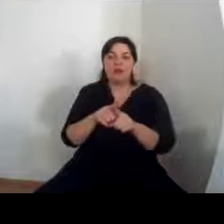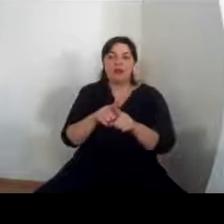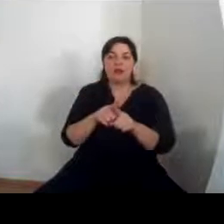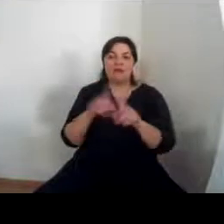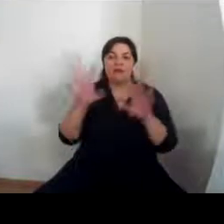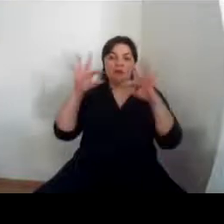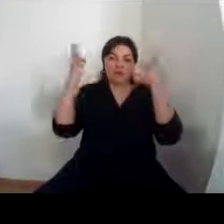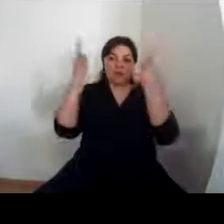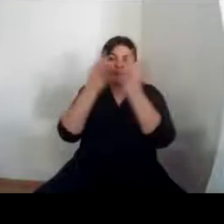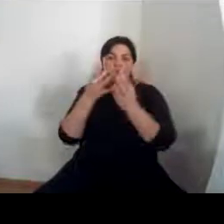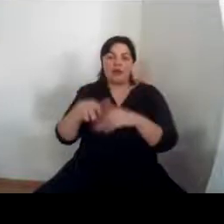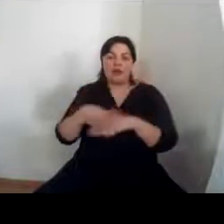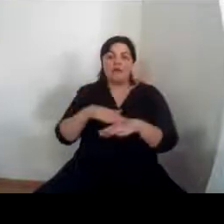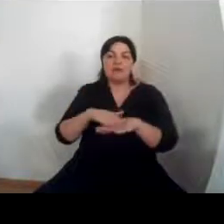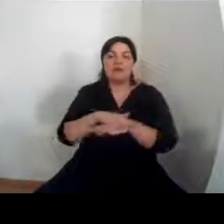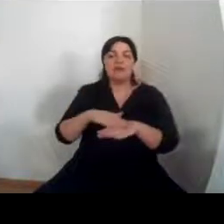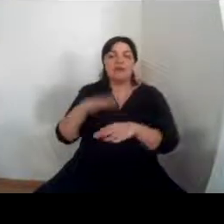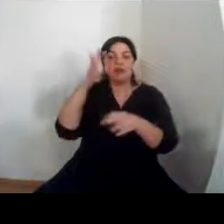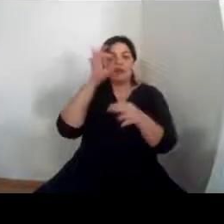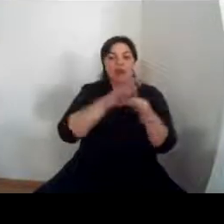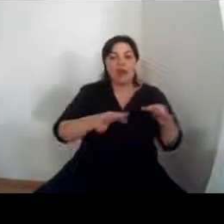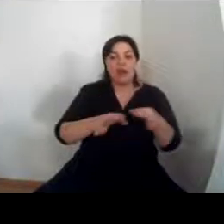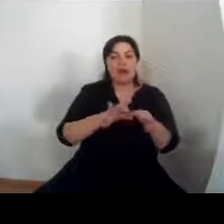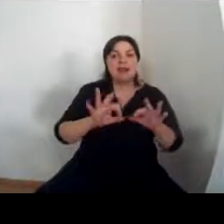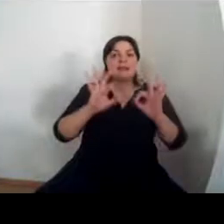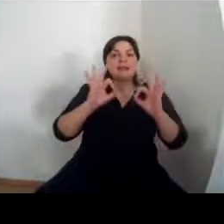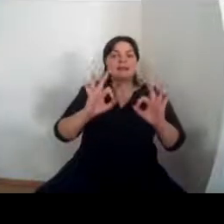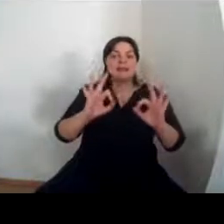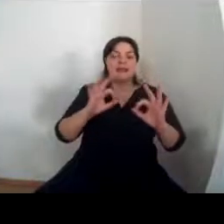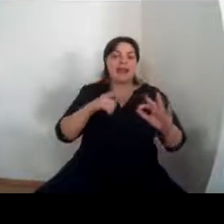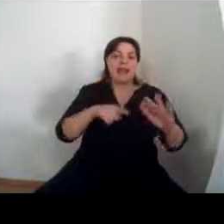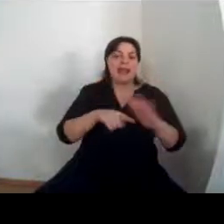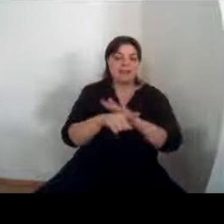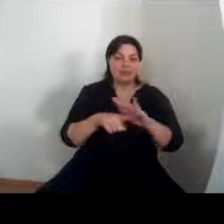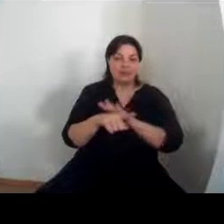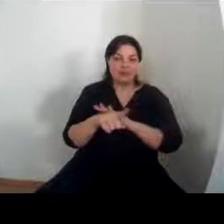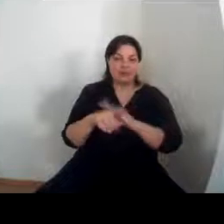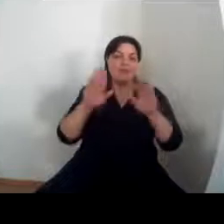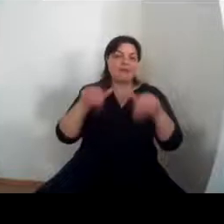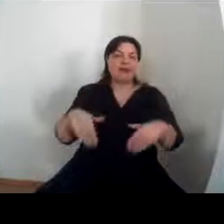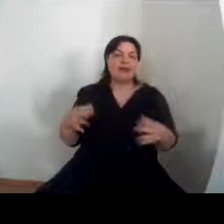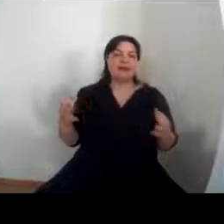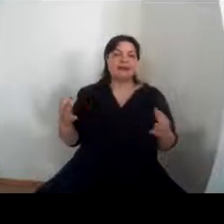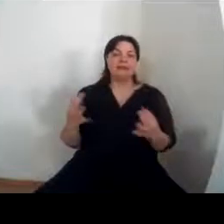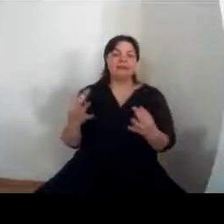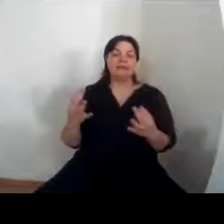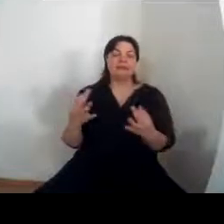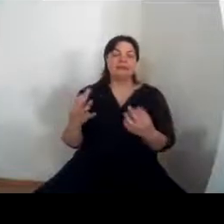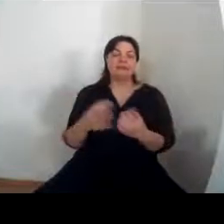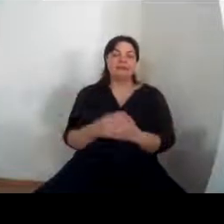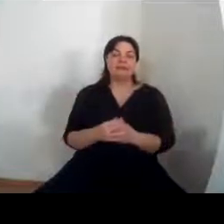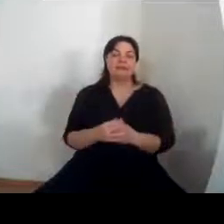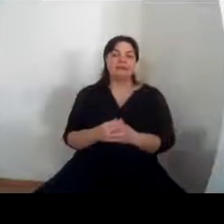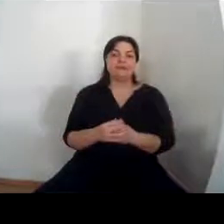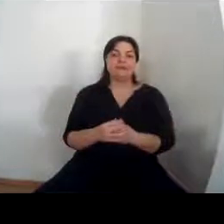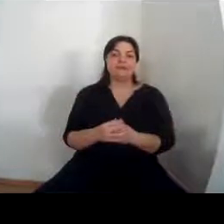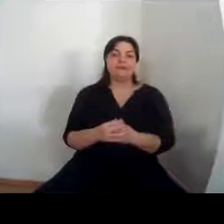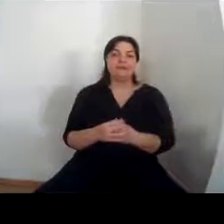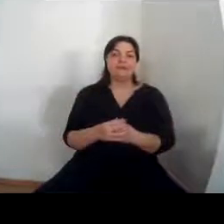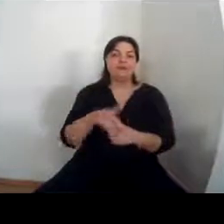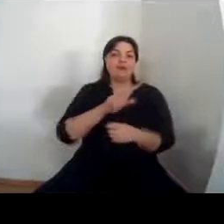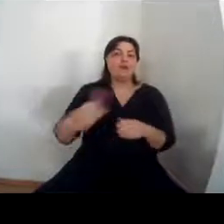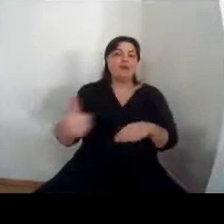las administraciones locales en la gestión, esa gestión al final es lo que realmente llega a la ciudadanía,